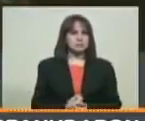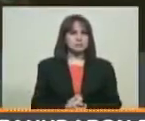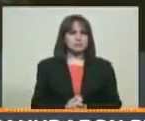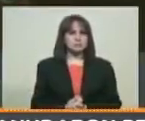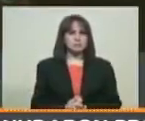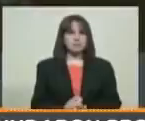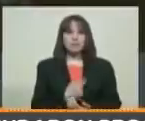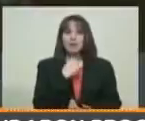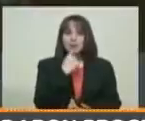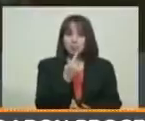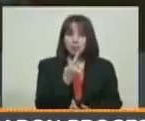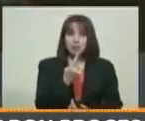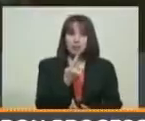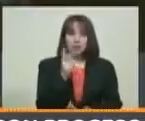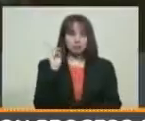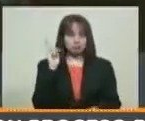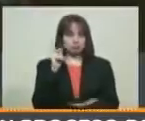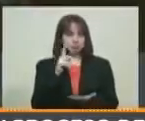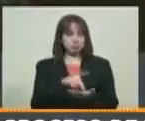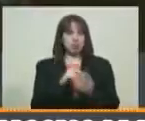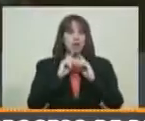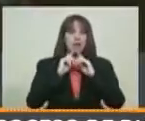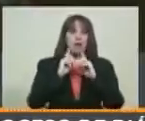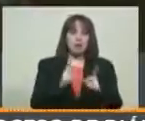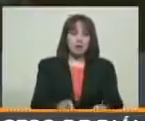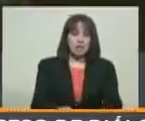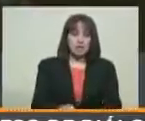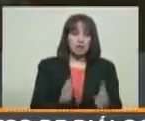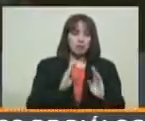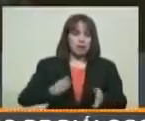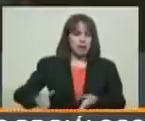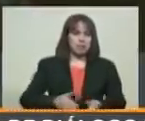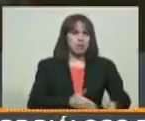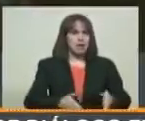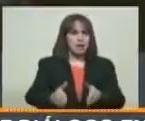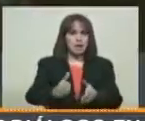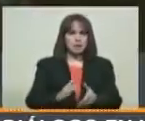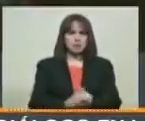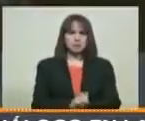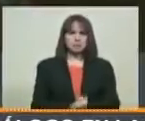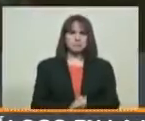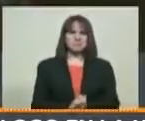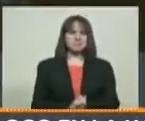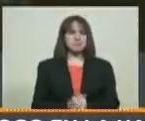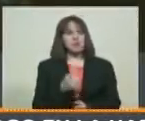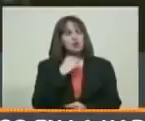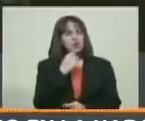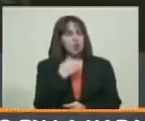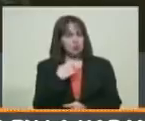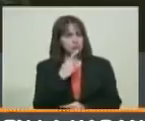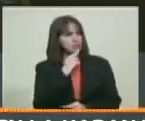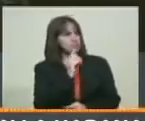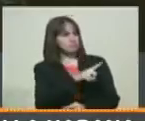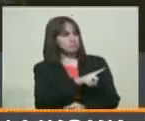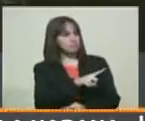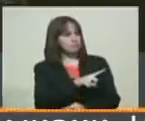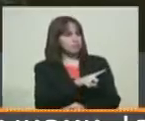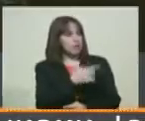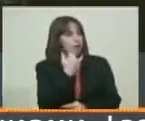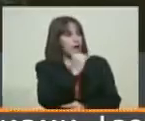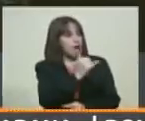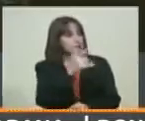Y él me dijo, el acto es en la Avenida Panamericana. Y yo le dije, ahí